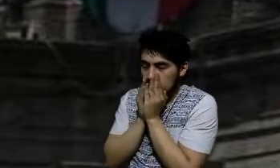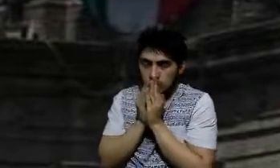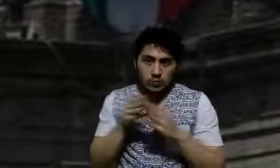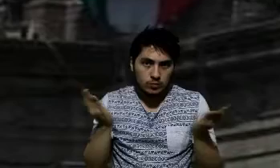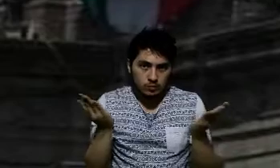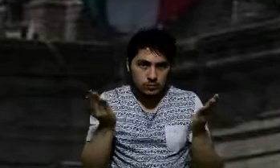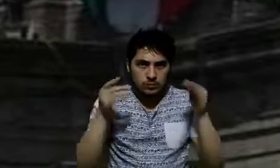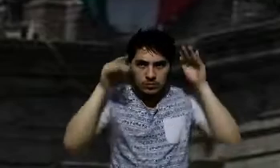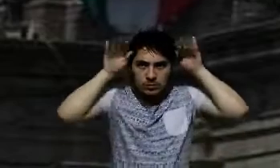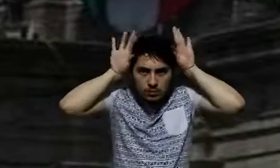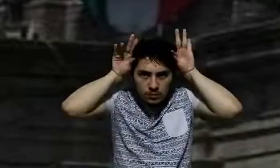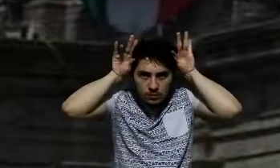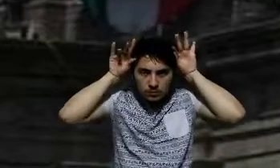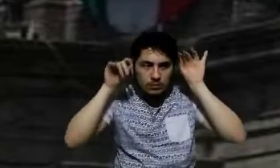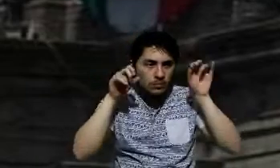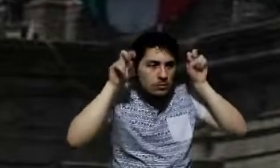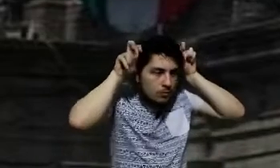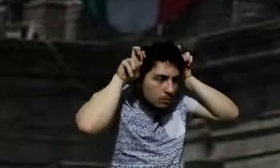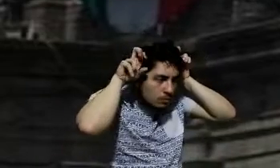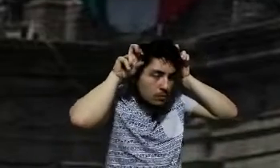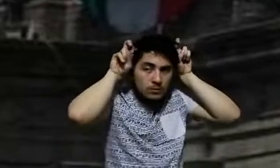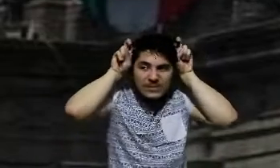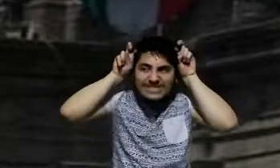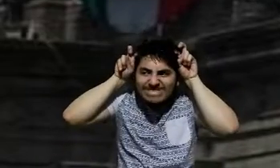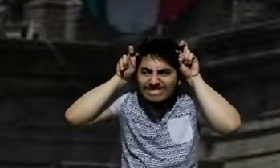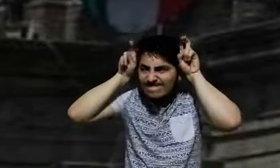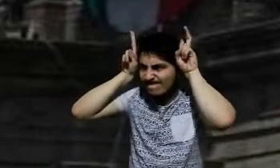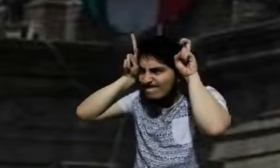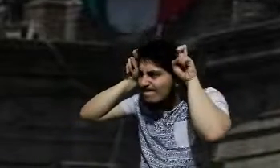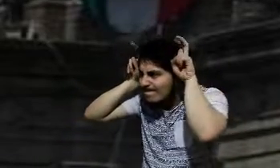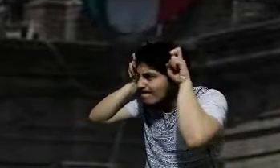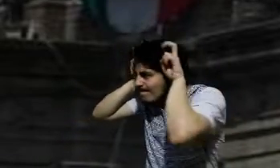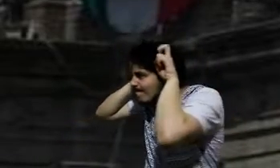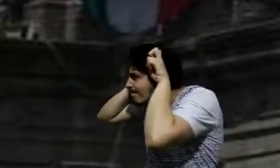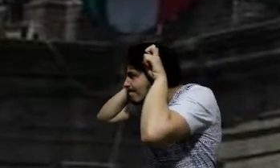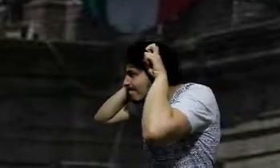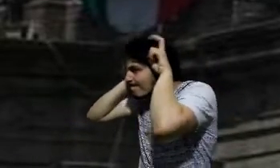la van a pagar con trabajo duro en la mina de guerra.